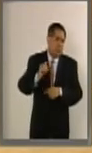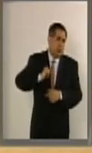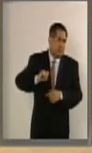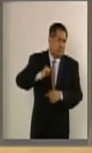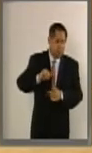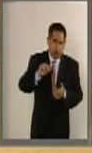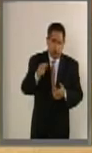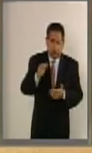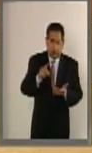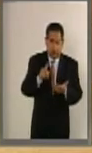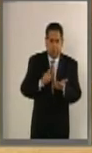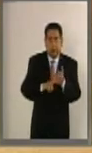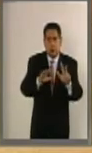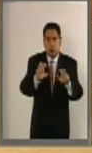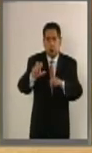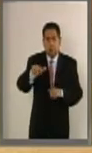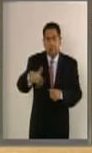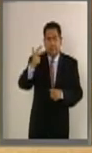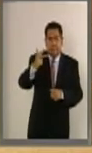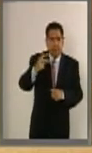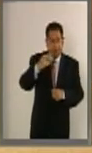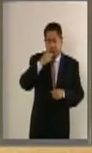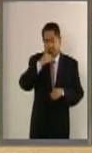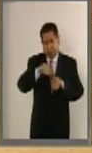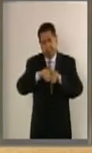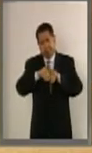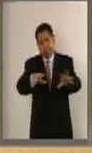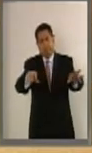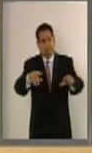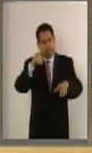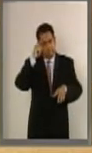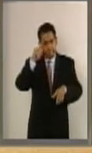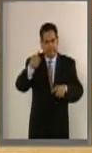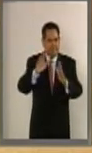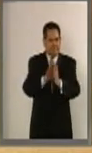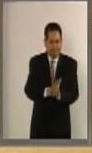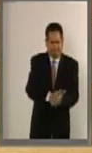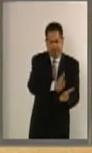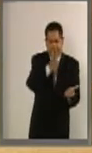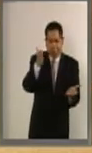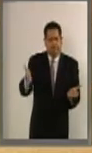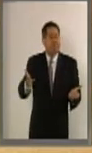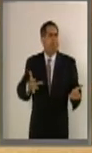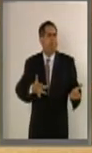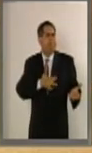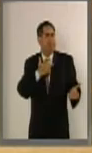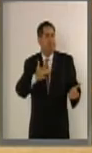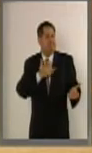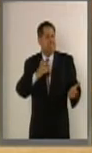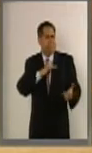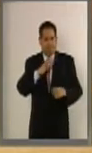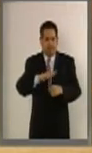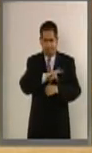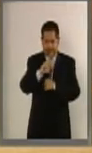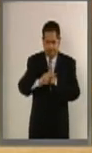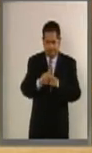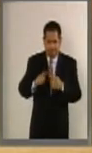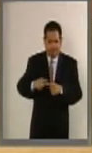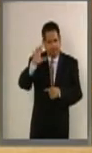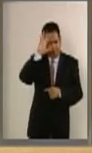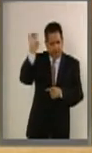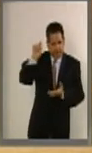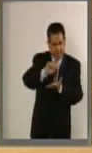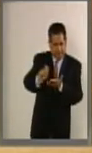de 1813 en que se dieron a conocer los sentimientos de la nación, nuestros días, hasta nuestros